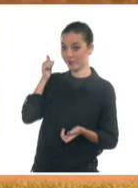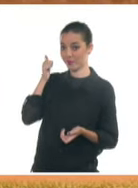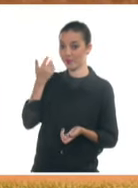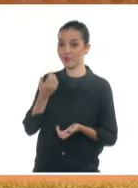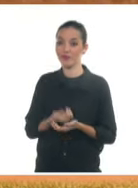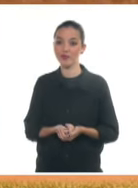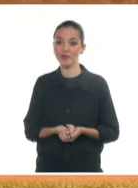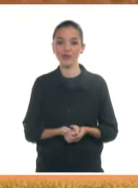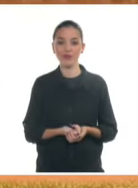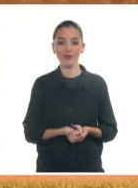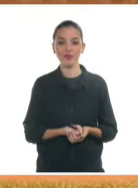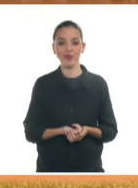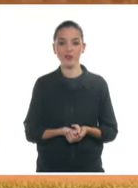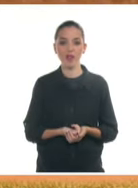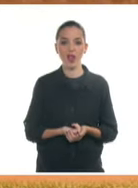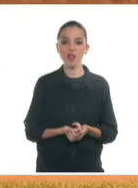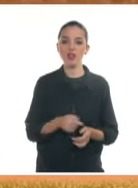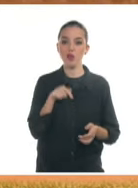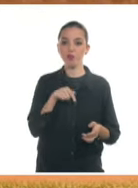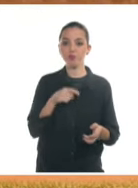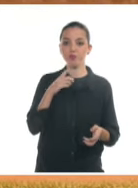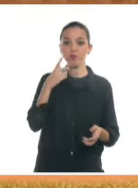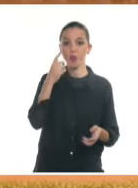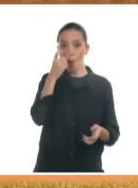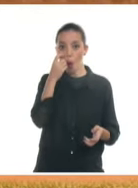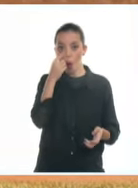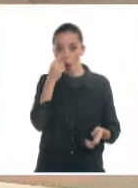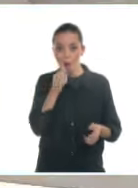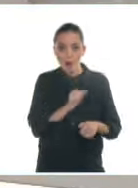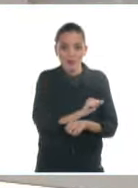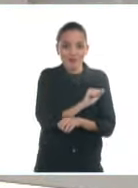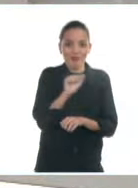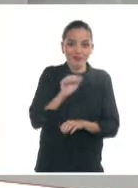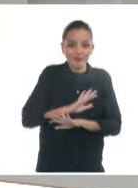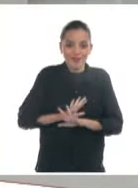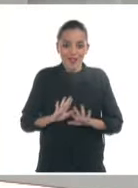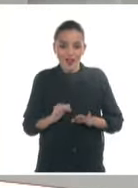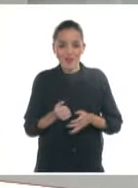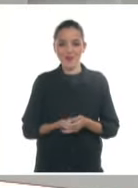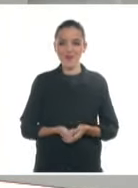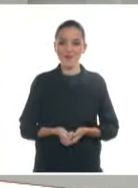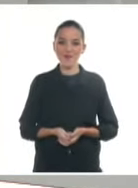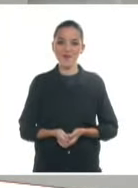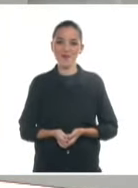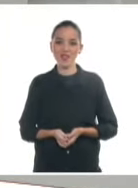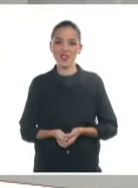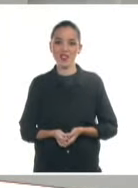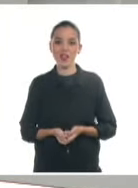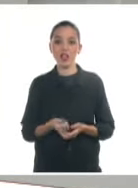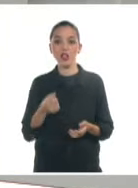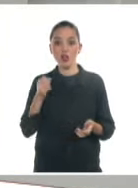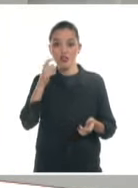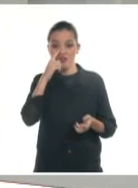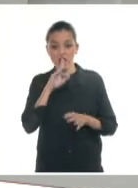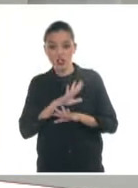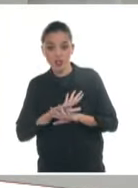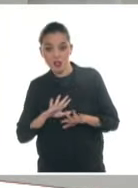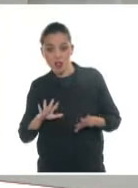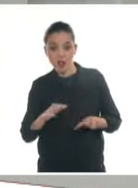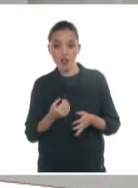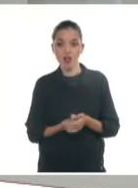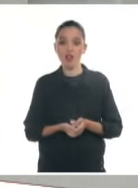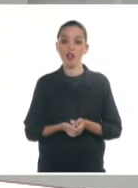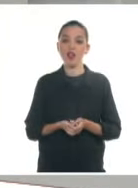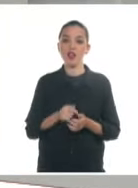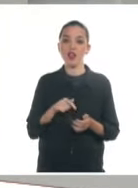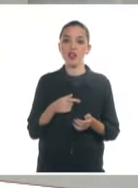tercera oportunidad en la campaña y Yoendris Montero cargó con el revés. En estas subseries que concluyeron en un enfrentamiento muy atractivo y de buenos